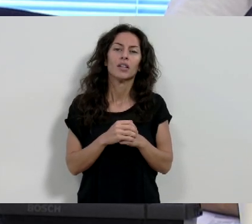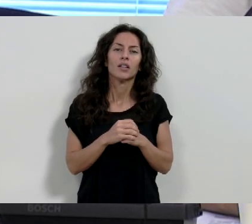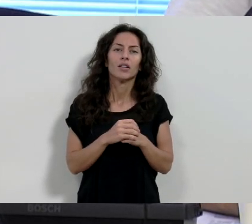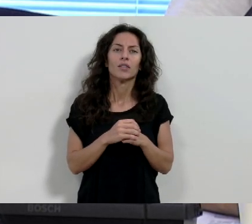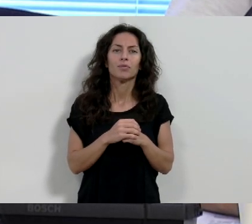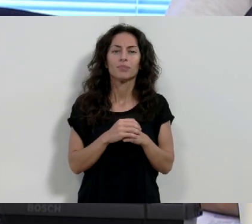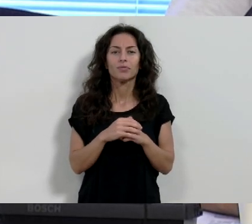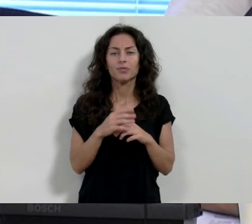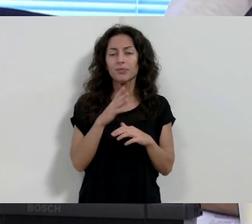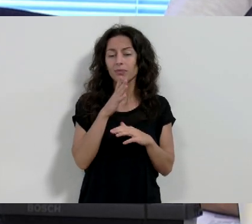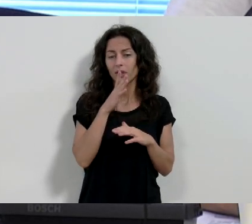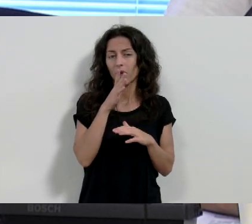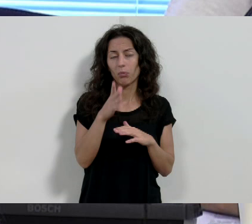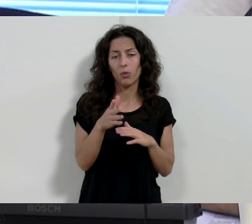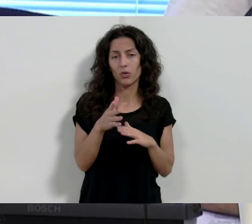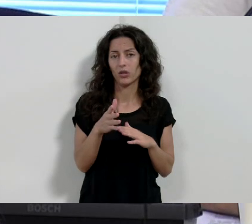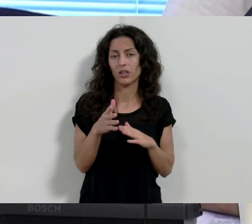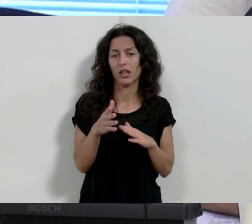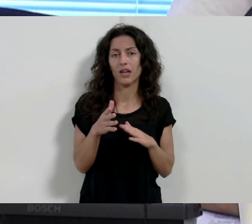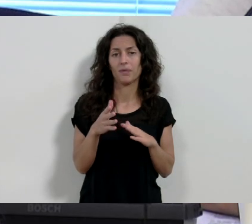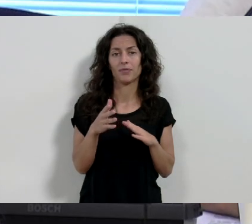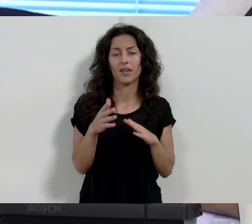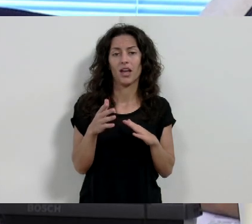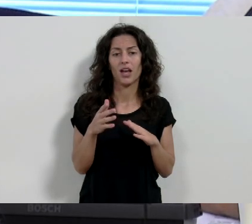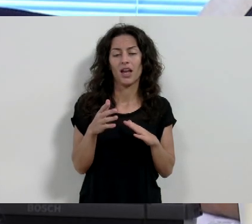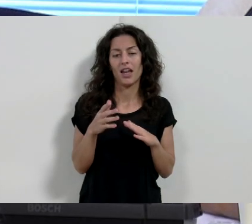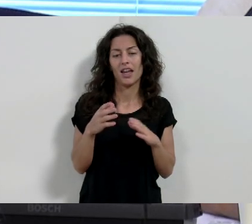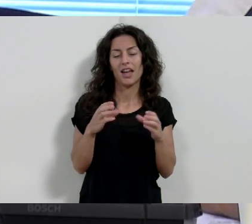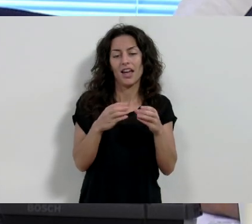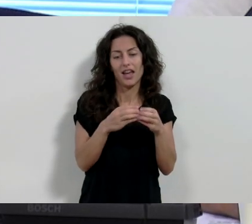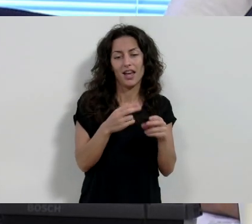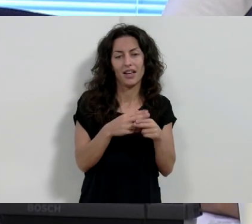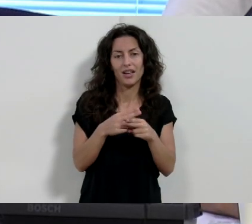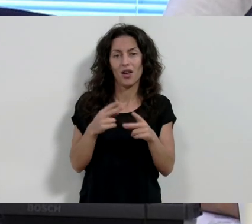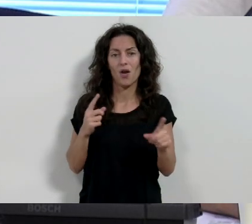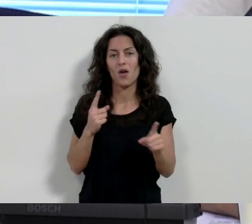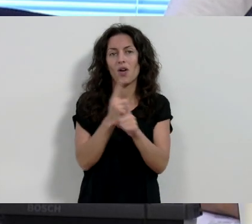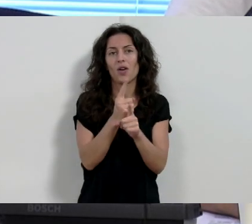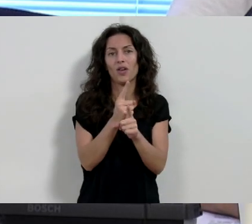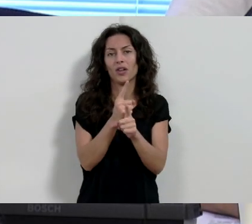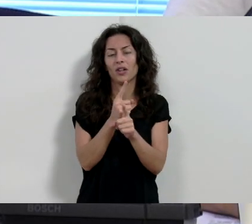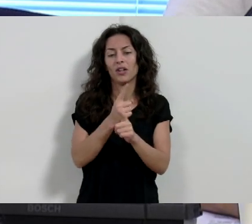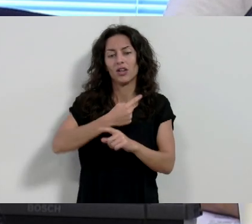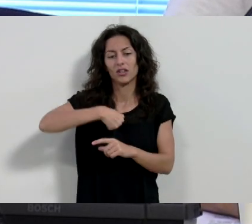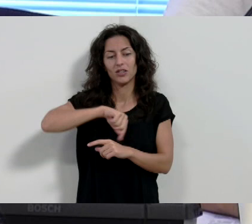es normal que desde la oposición destaquemos qué pasa con esa gestión, ¿no? Es nuestra obligación. Y